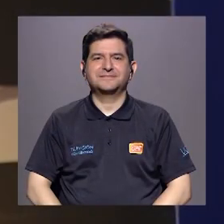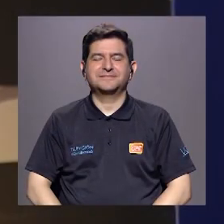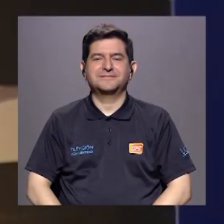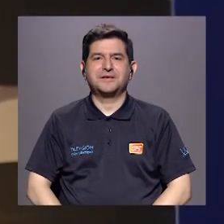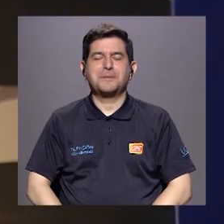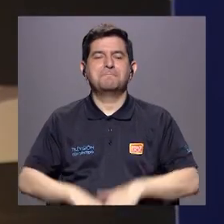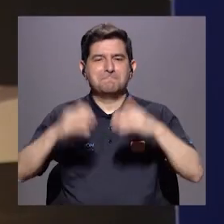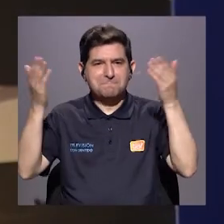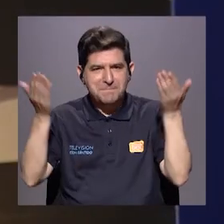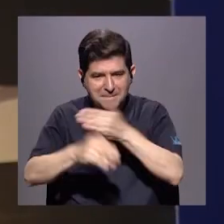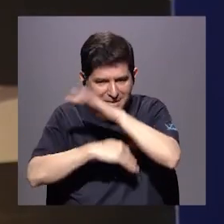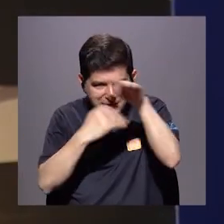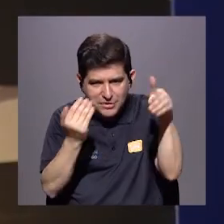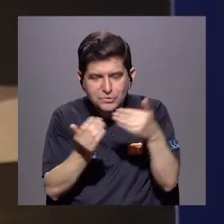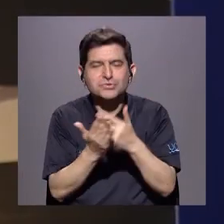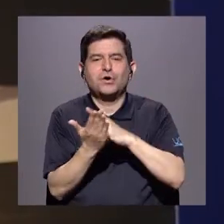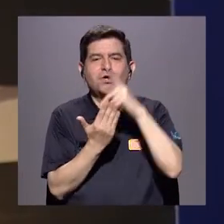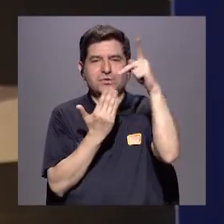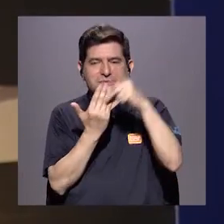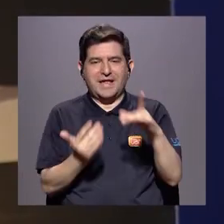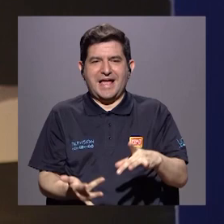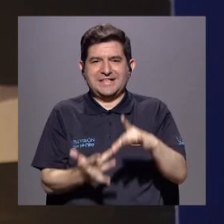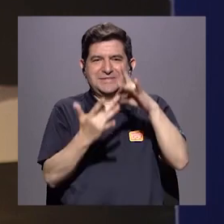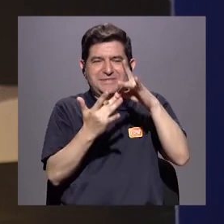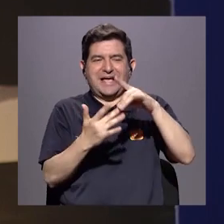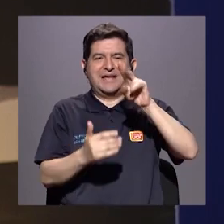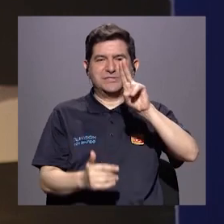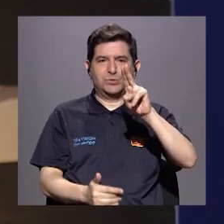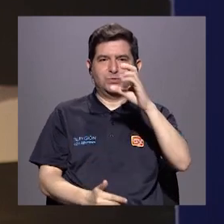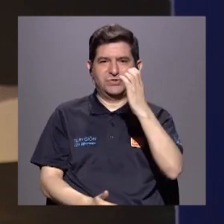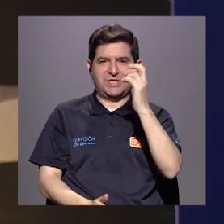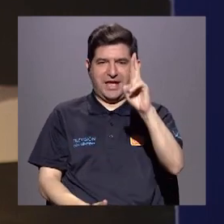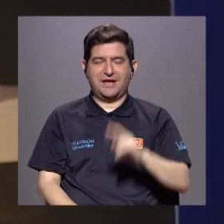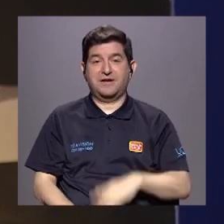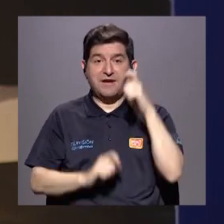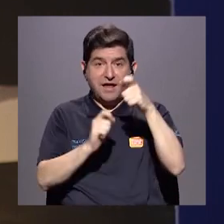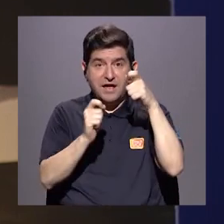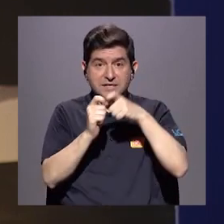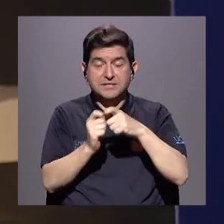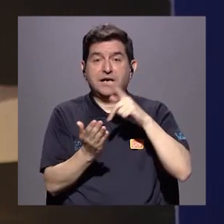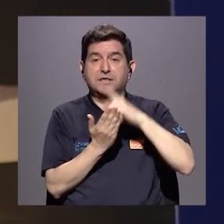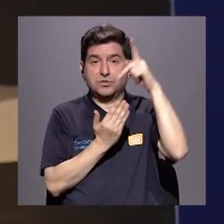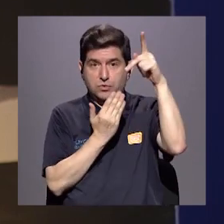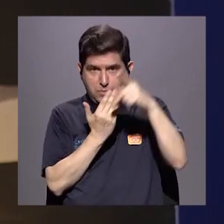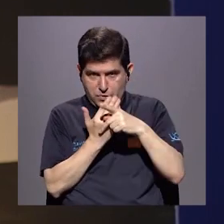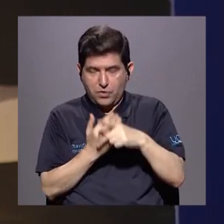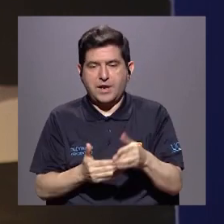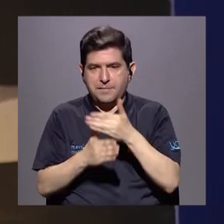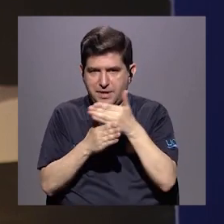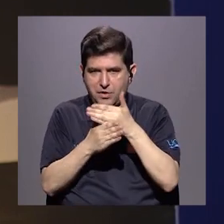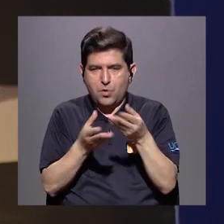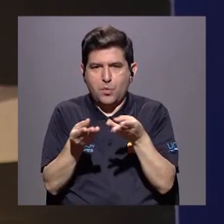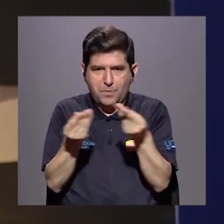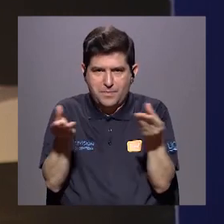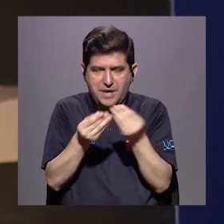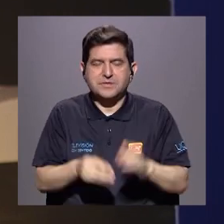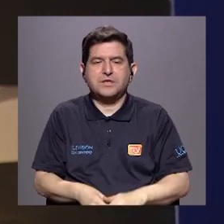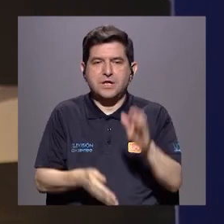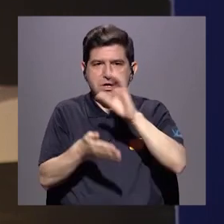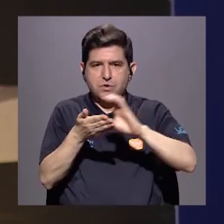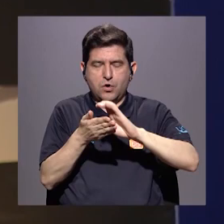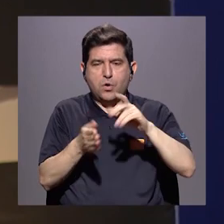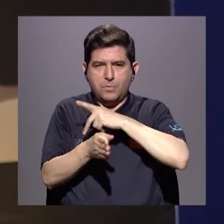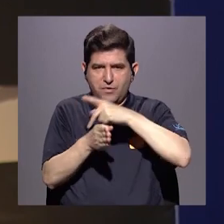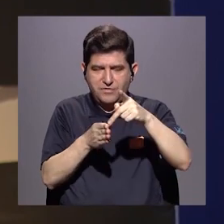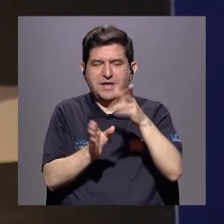les damos la más cordial bienvenida a este programa especiales cr específicamente este programa está haciendo como producido por el